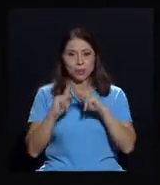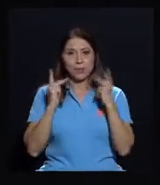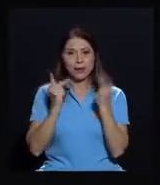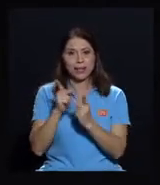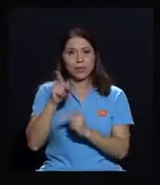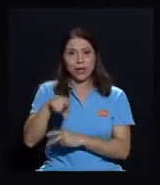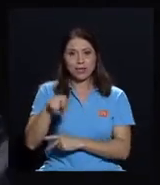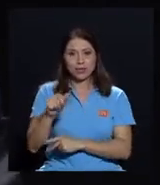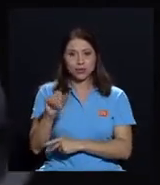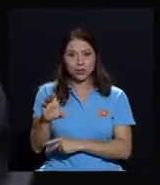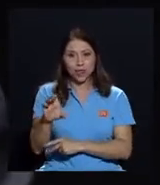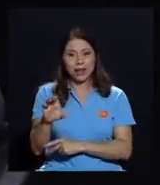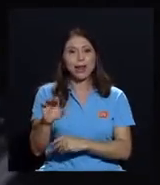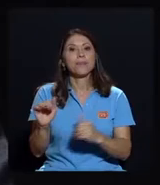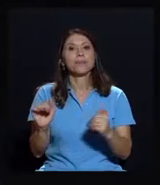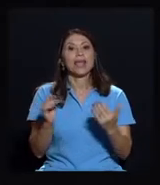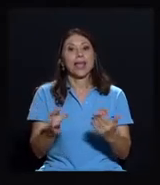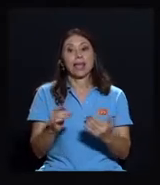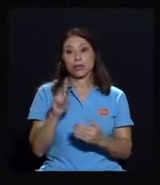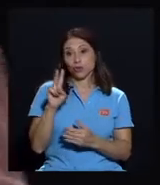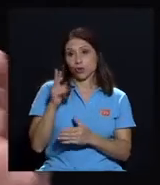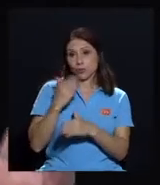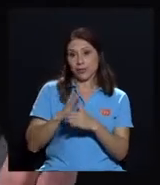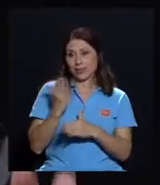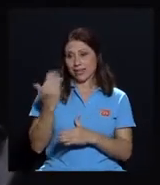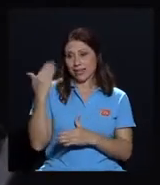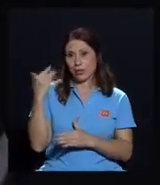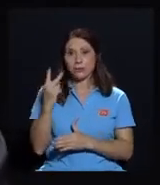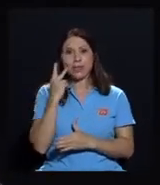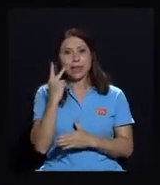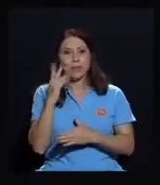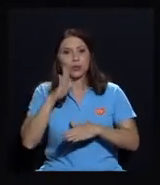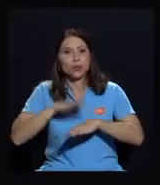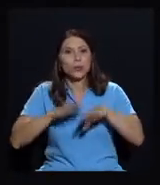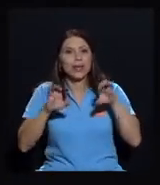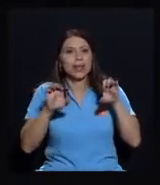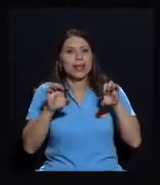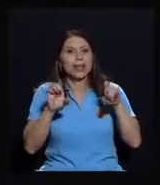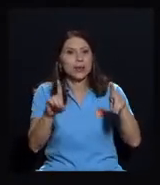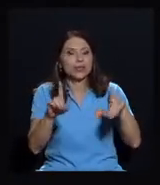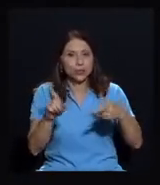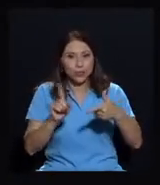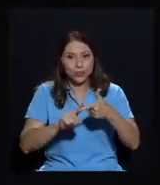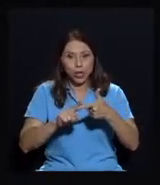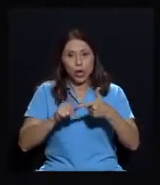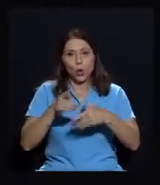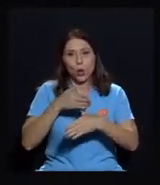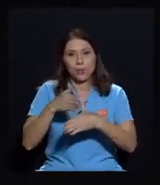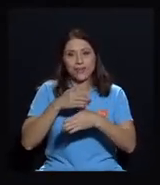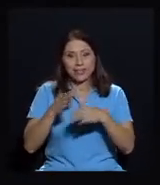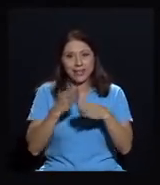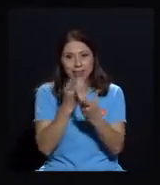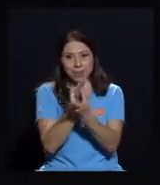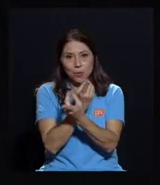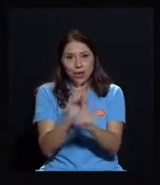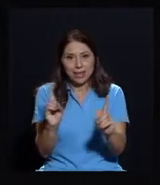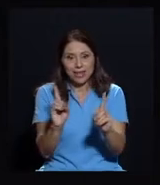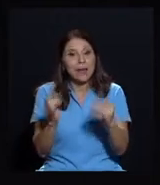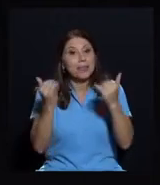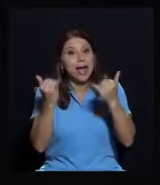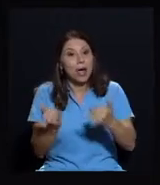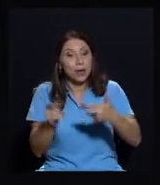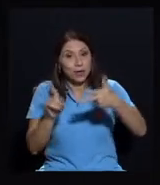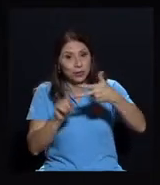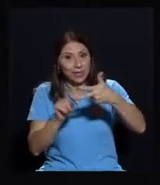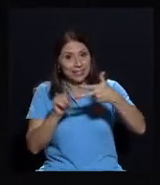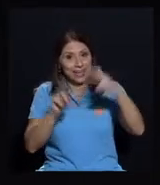en los dos segmentos anteriores veíamos el tema de educación el tema de convivencia democrática y ahora nos vamos a meter en un tercer